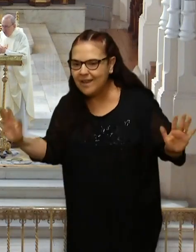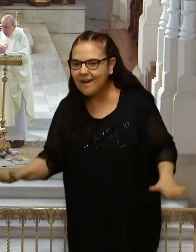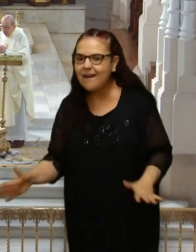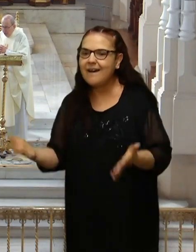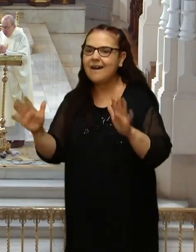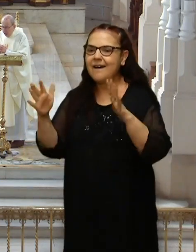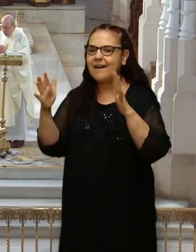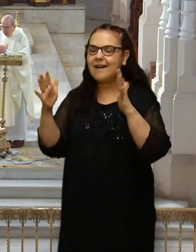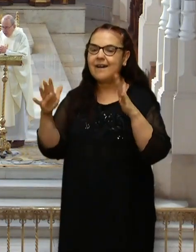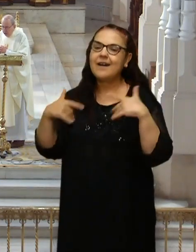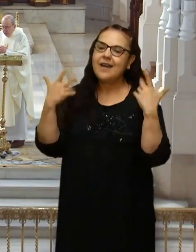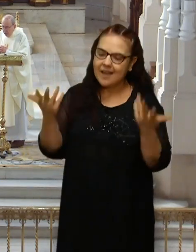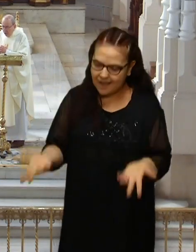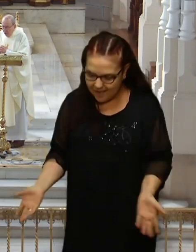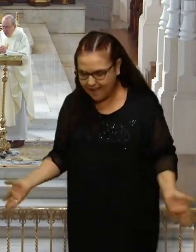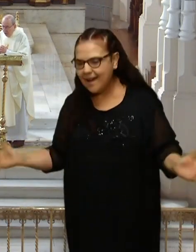Aleluya,